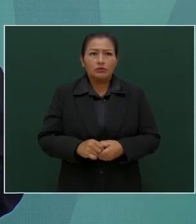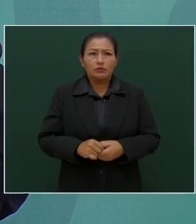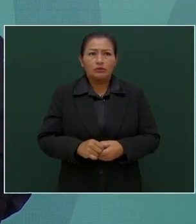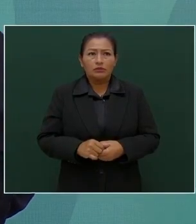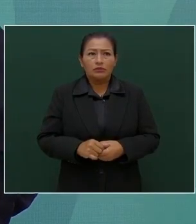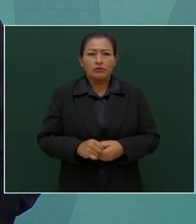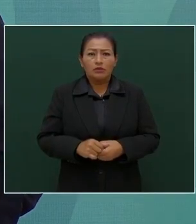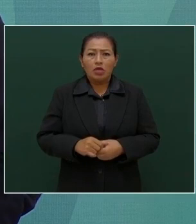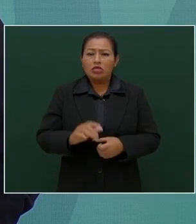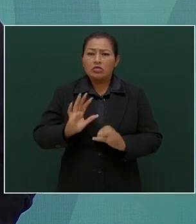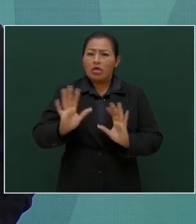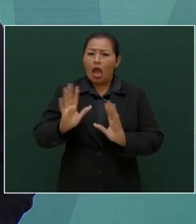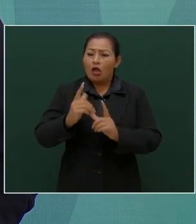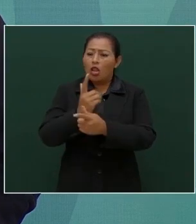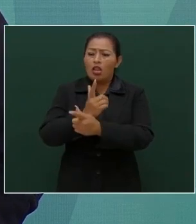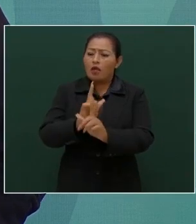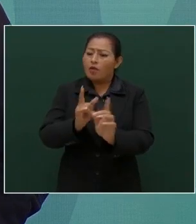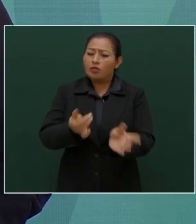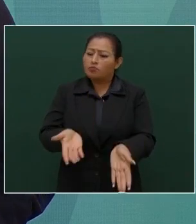los liberan.